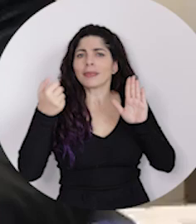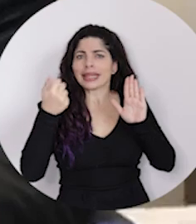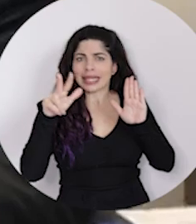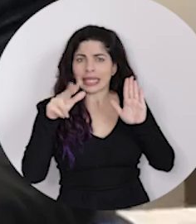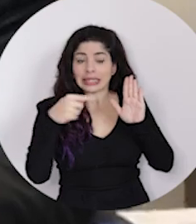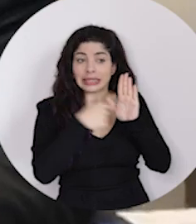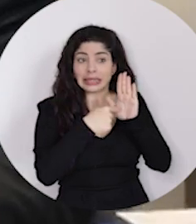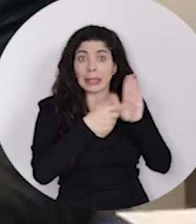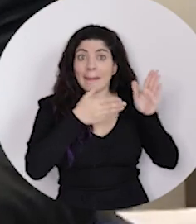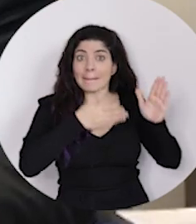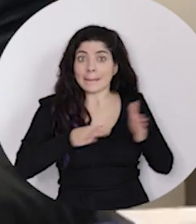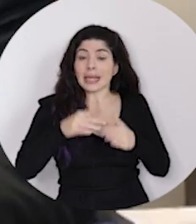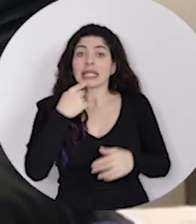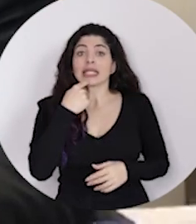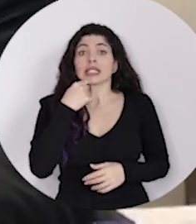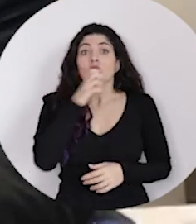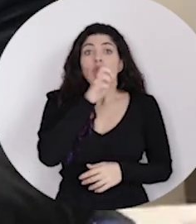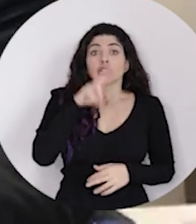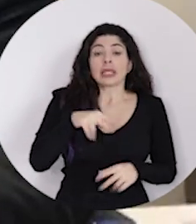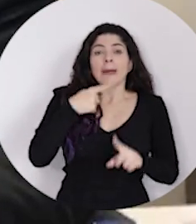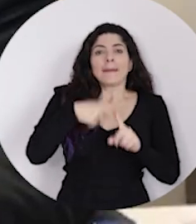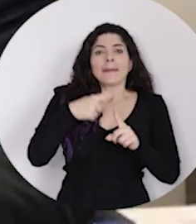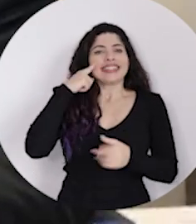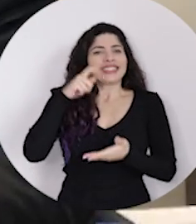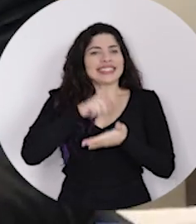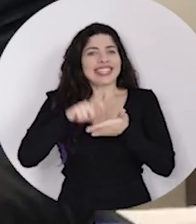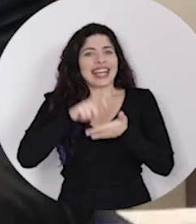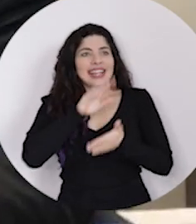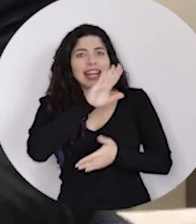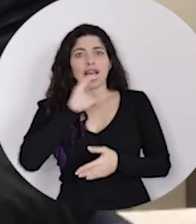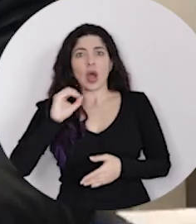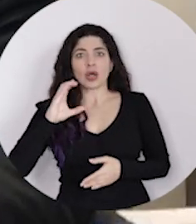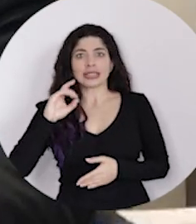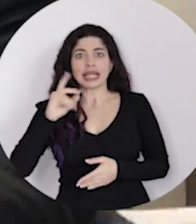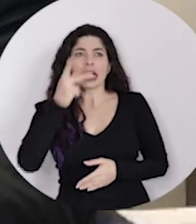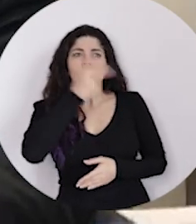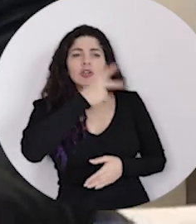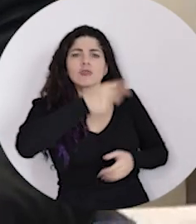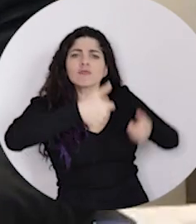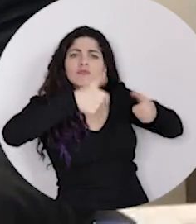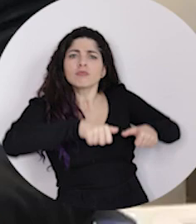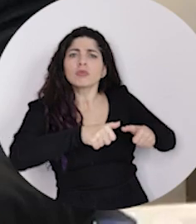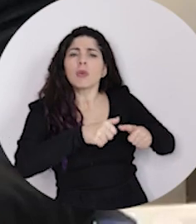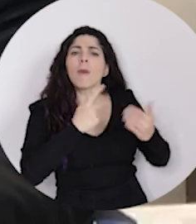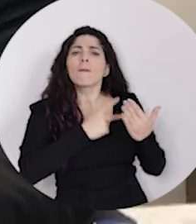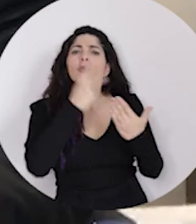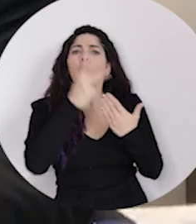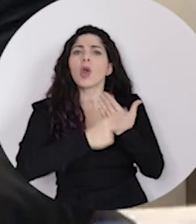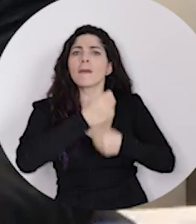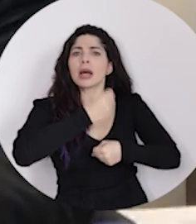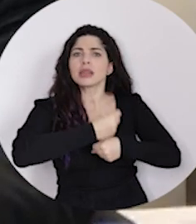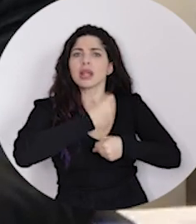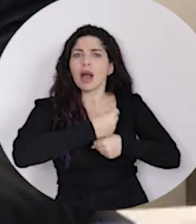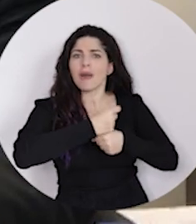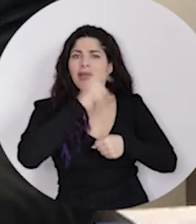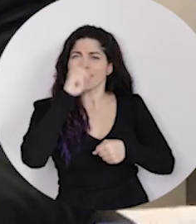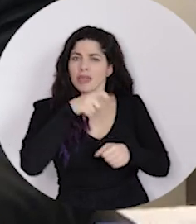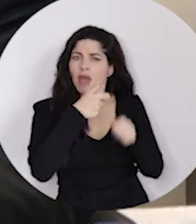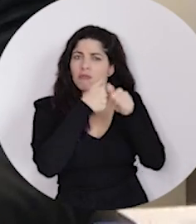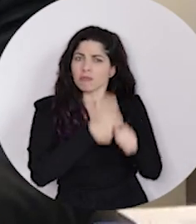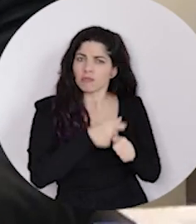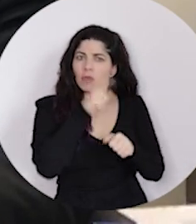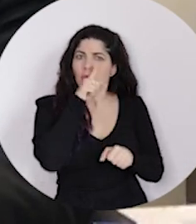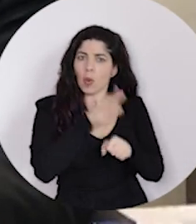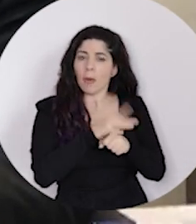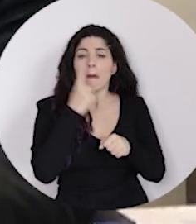de 2013. En este, Costa Rica y la Secretaría de la OCDE acordaron un programa de trabajo a cumplir